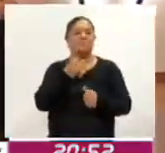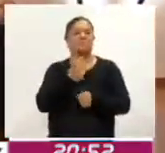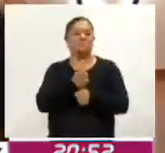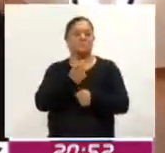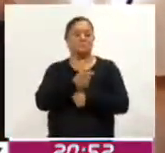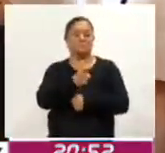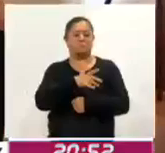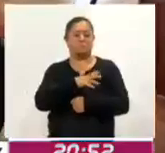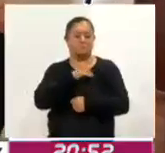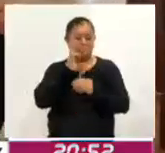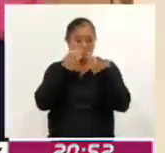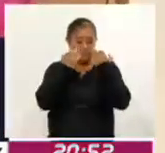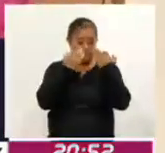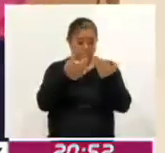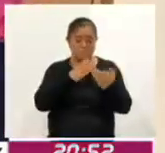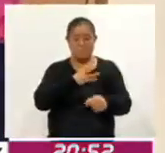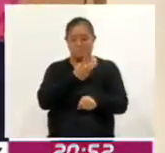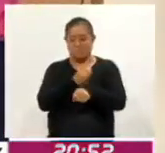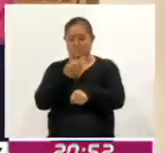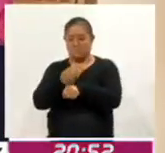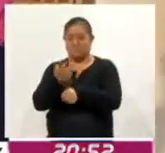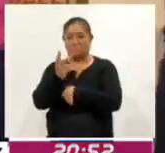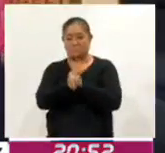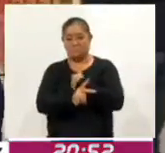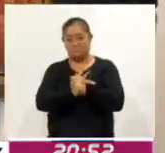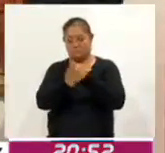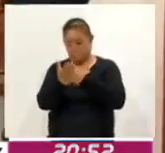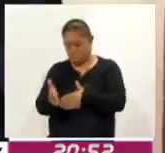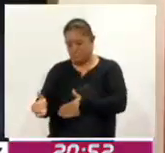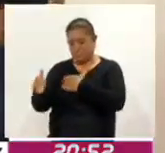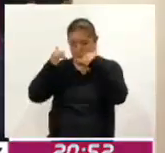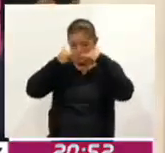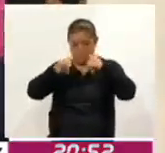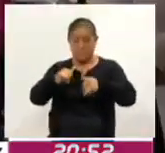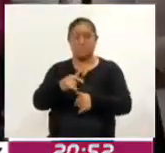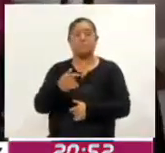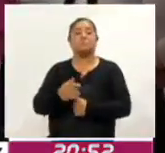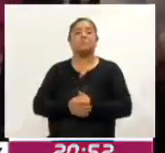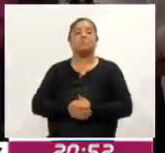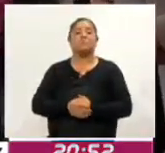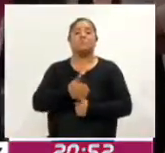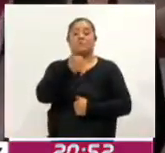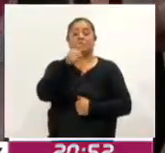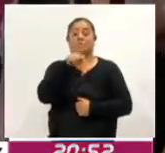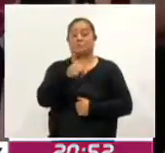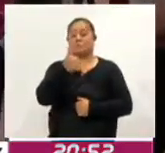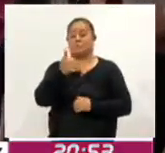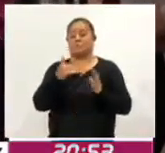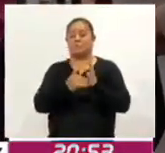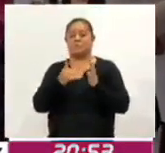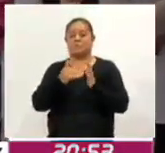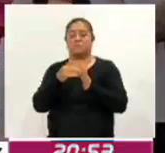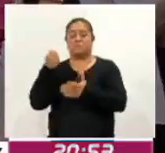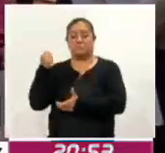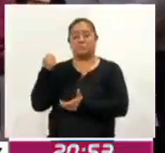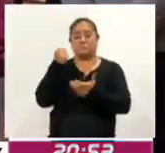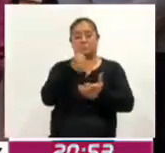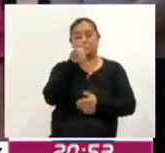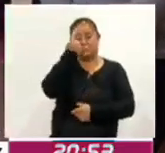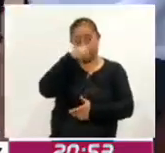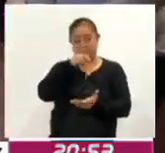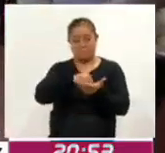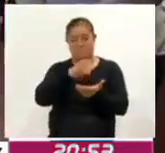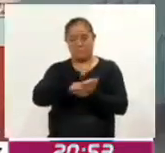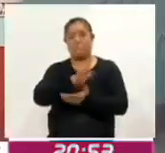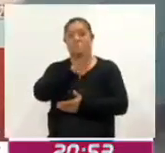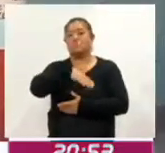la rehabilitación de la Plaza de Toros La Taurina, donde se invirtieron más de 6.6 millones de pesos para la aplicación de